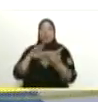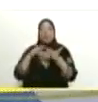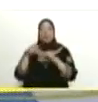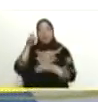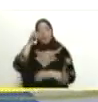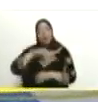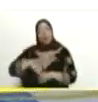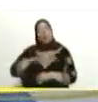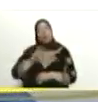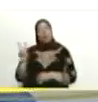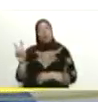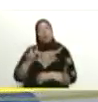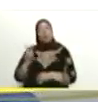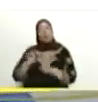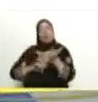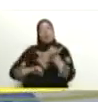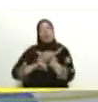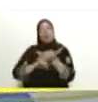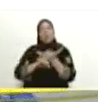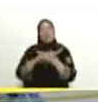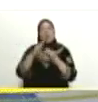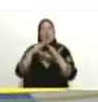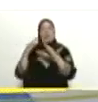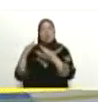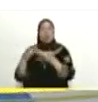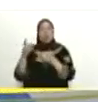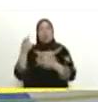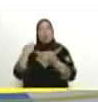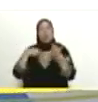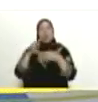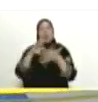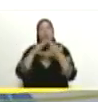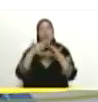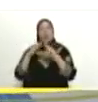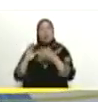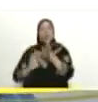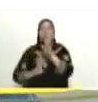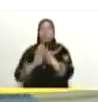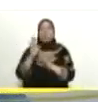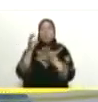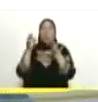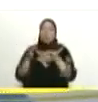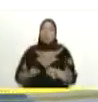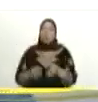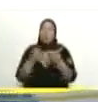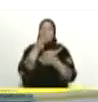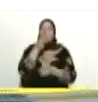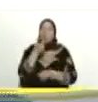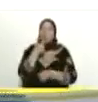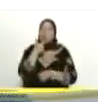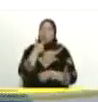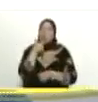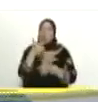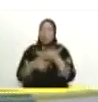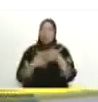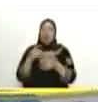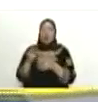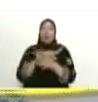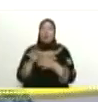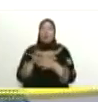de Venezuela, apoyar las casas de los barrios populares, construir comunidades bonitas,